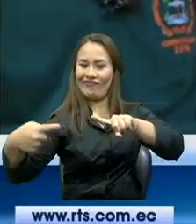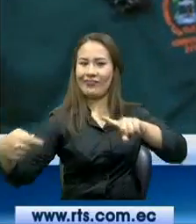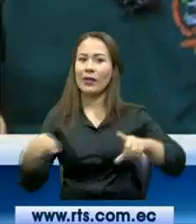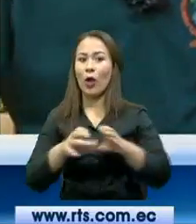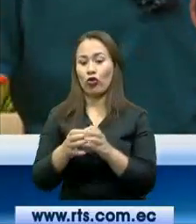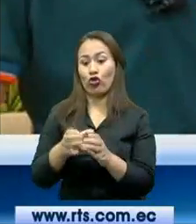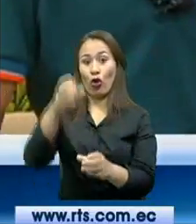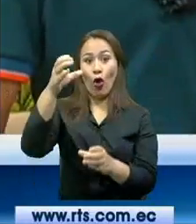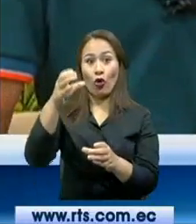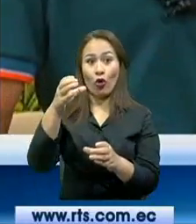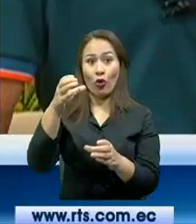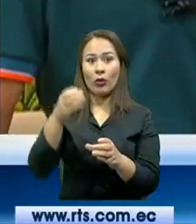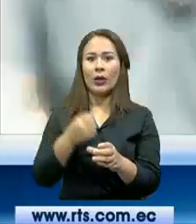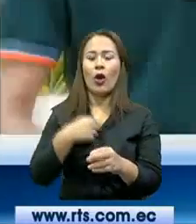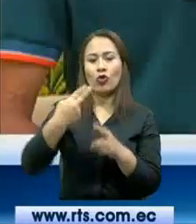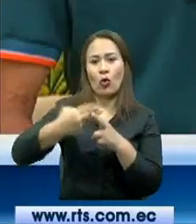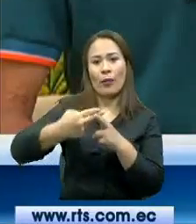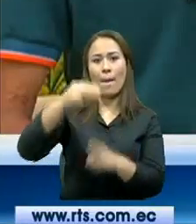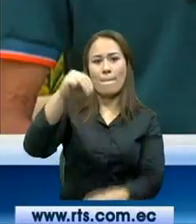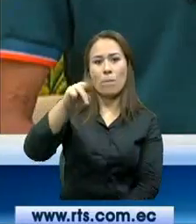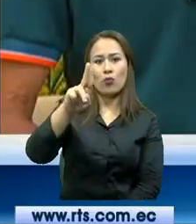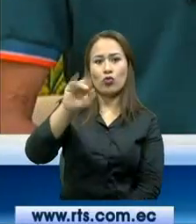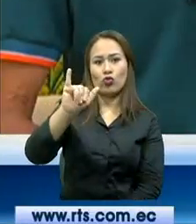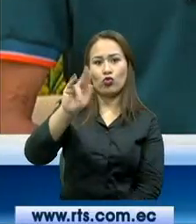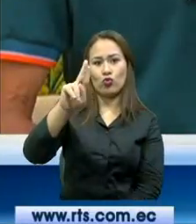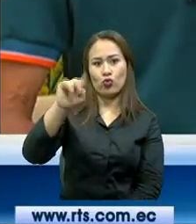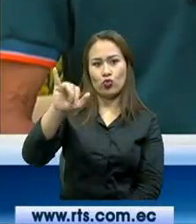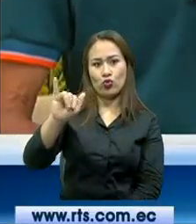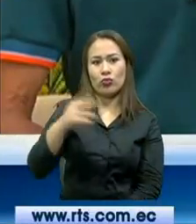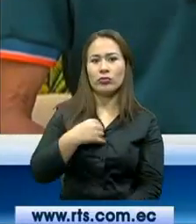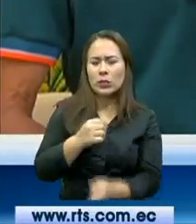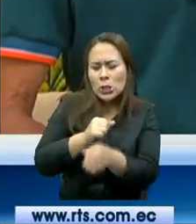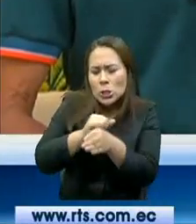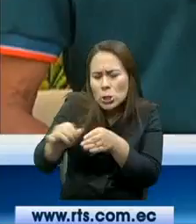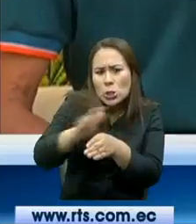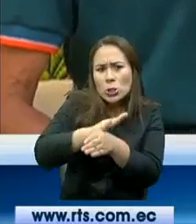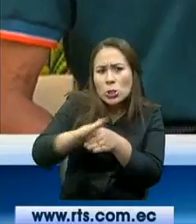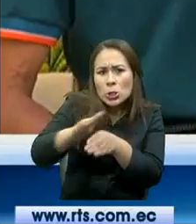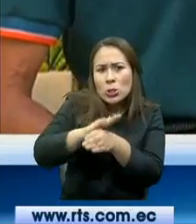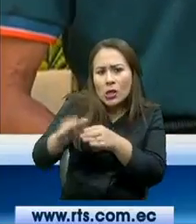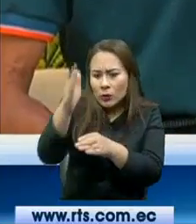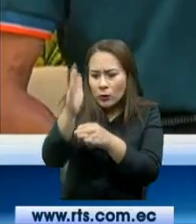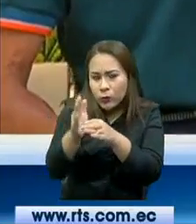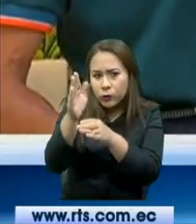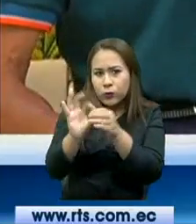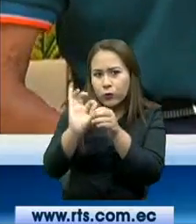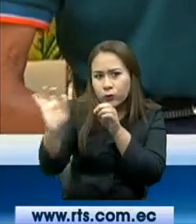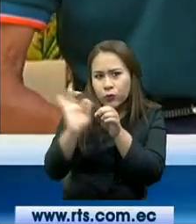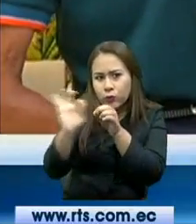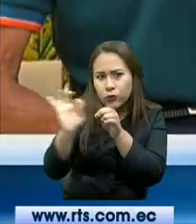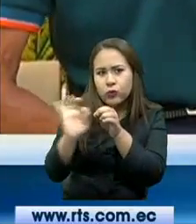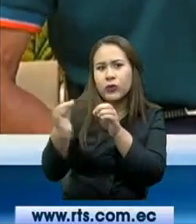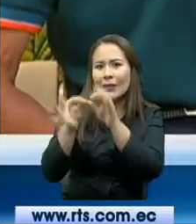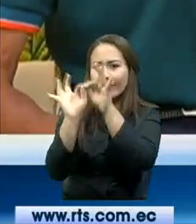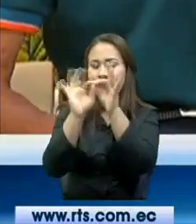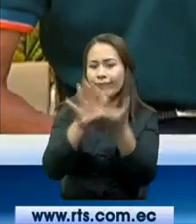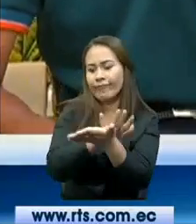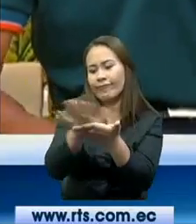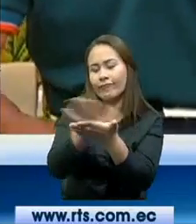un tronco del muyuyo. Le tallé con el cuchillo, el serrucho, la